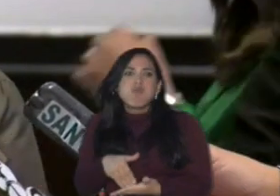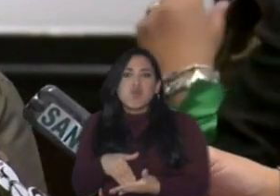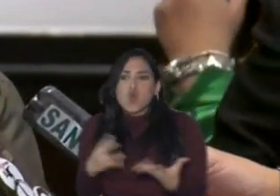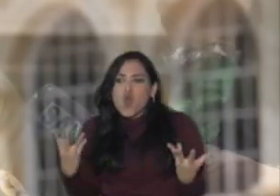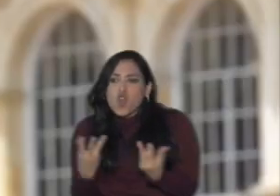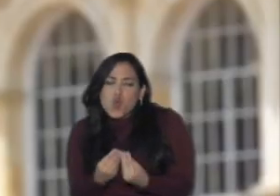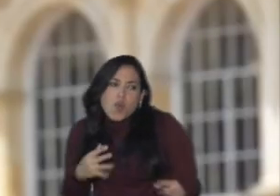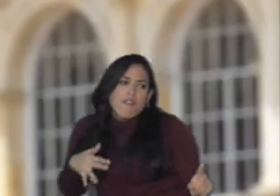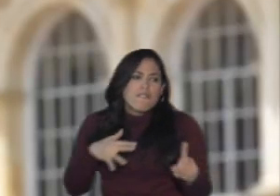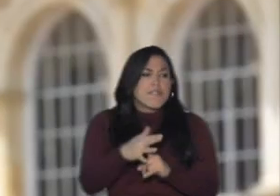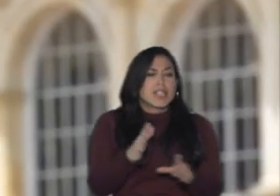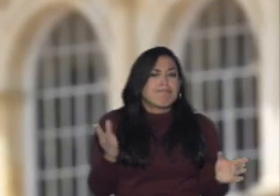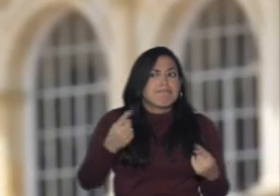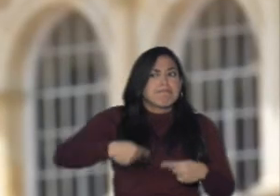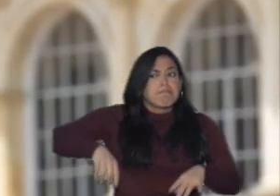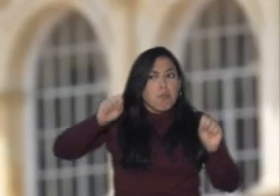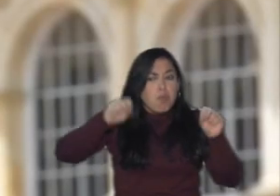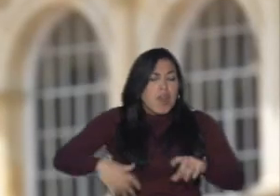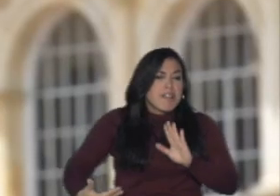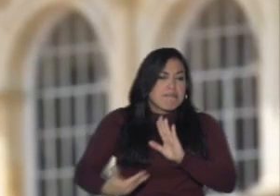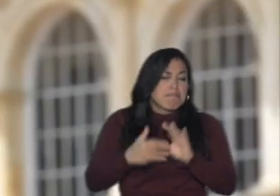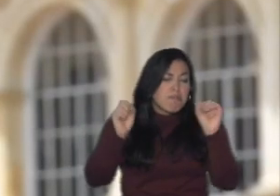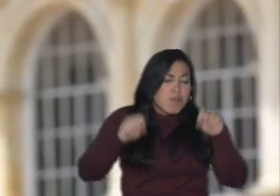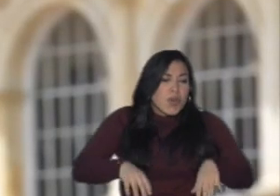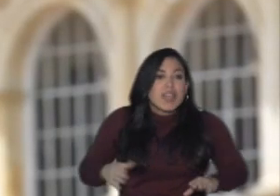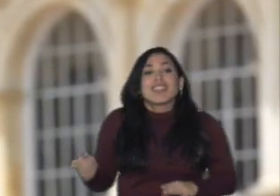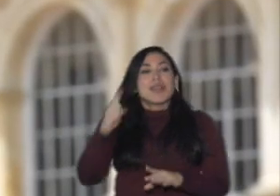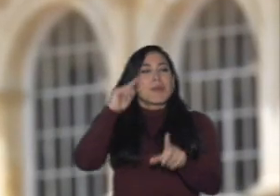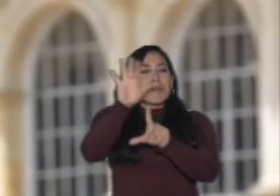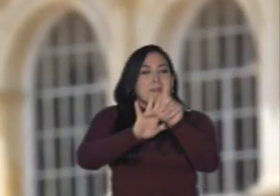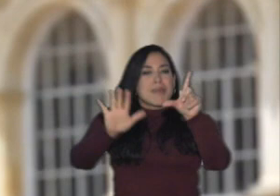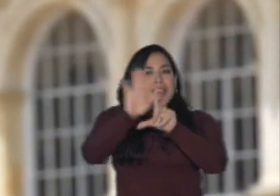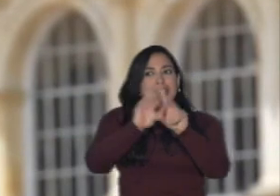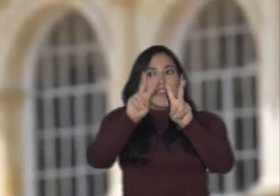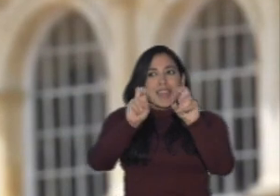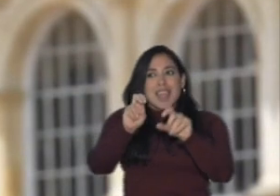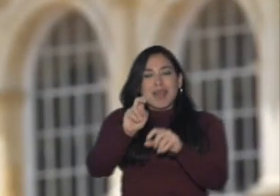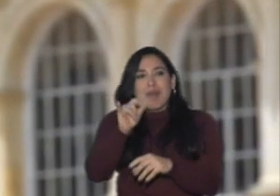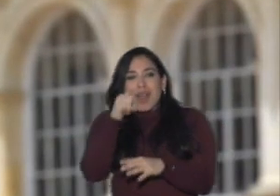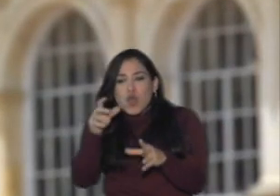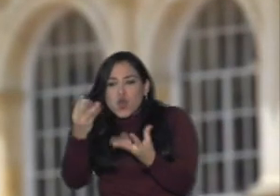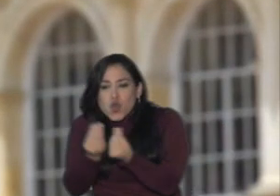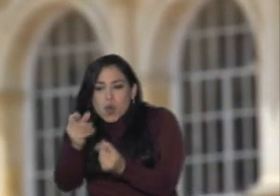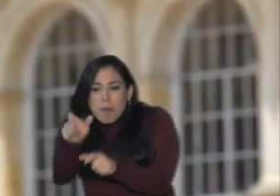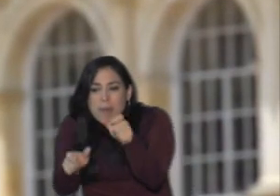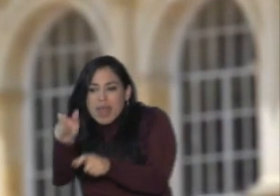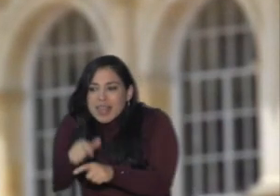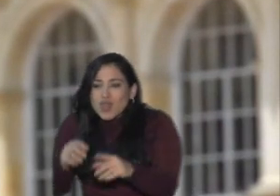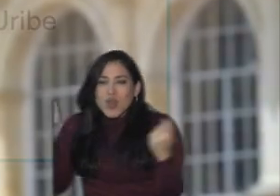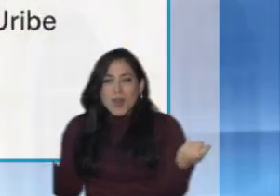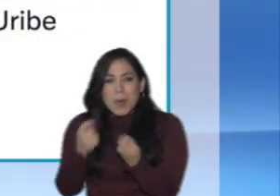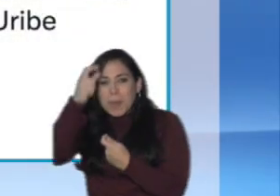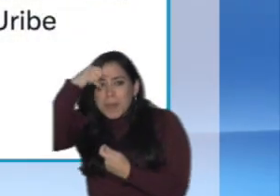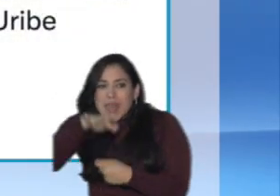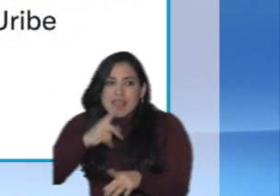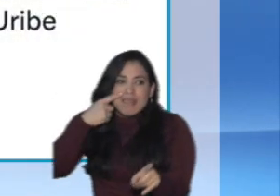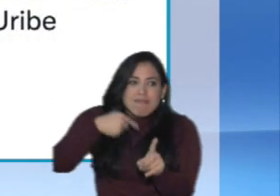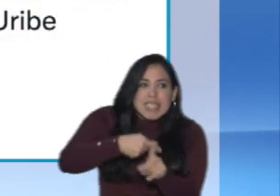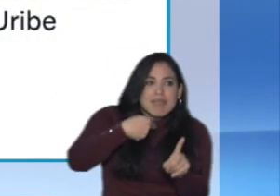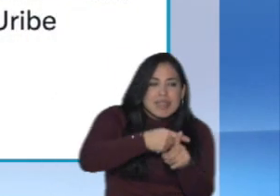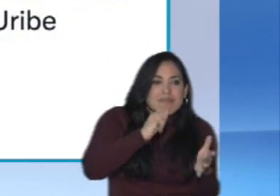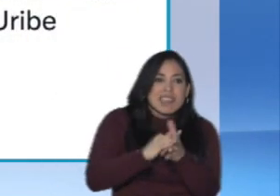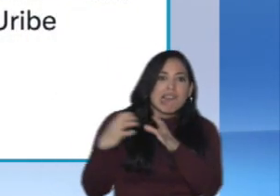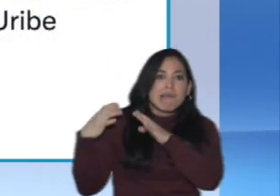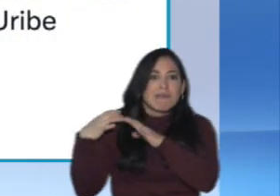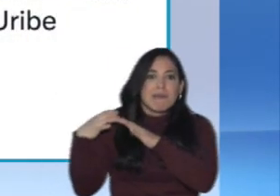grupos armados. Pero precisamente frente a este video de Gustavo Bolívar con simpatizantes de la campaña de Gustavo Petro con el